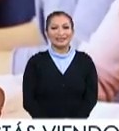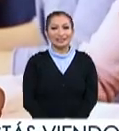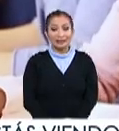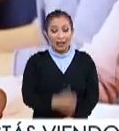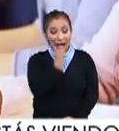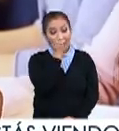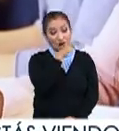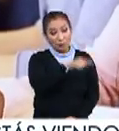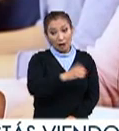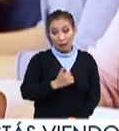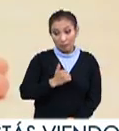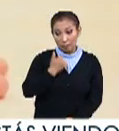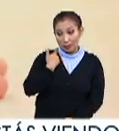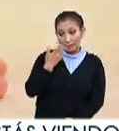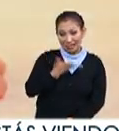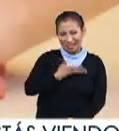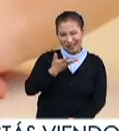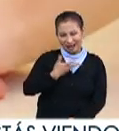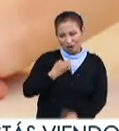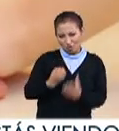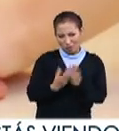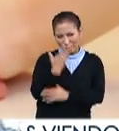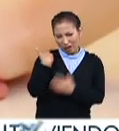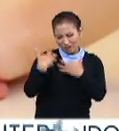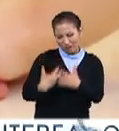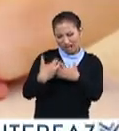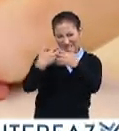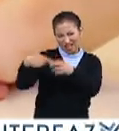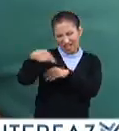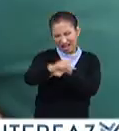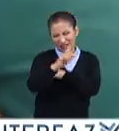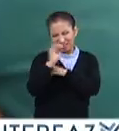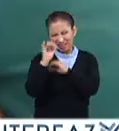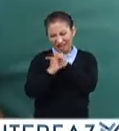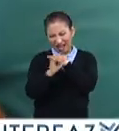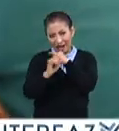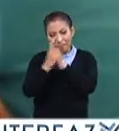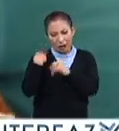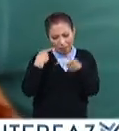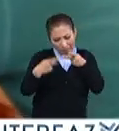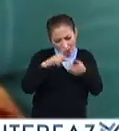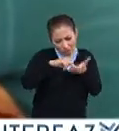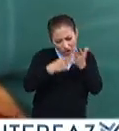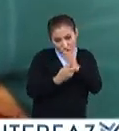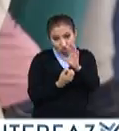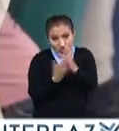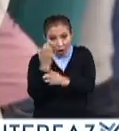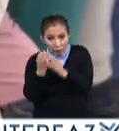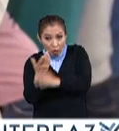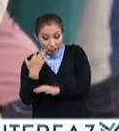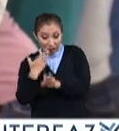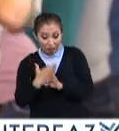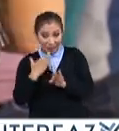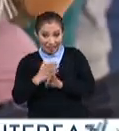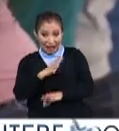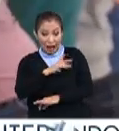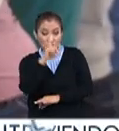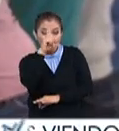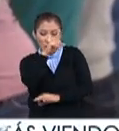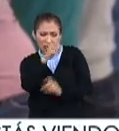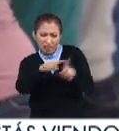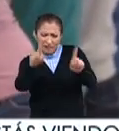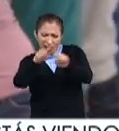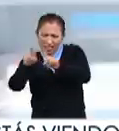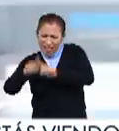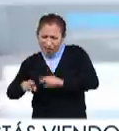Los estudiantes aprovechan el alcance que tienen de las nuevas herramientas tecnológicas para desarrollar proyectos innovadores. Actualmente existe una gran